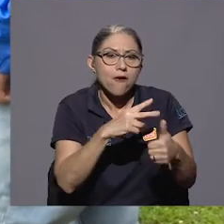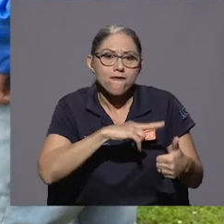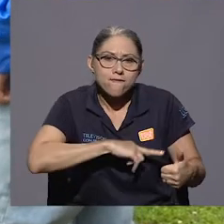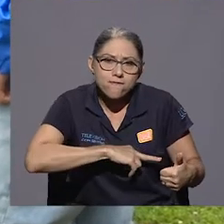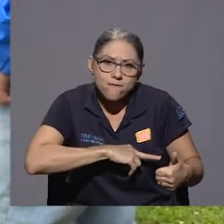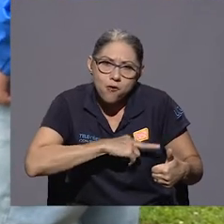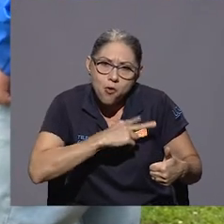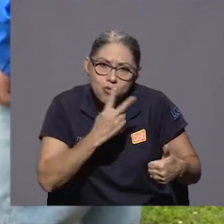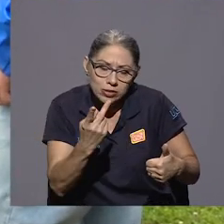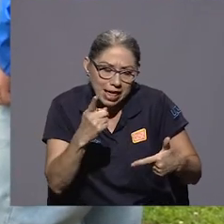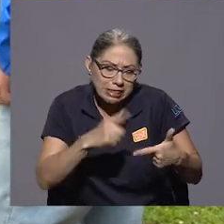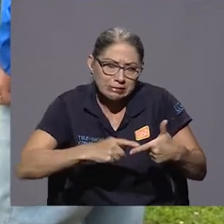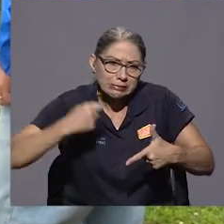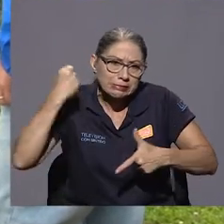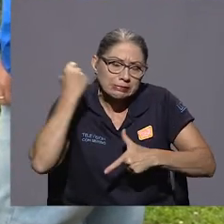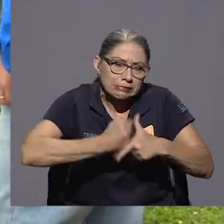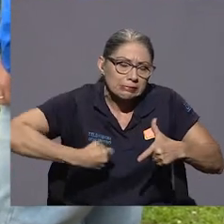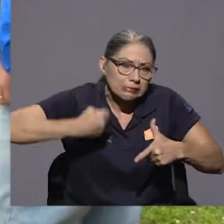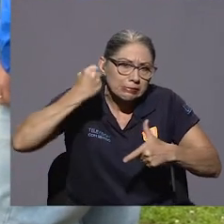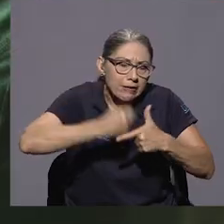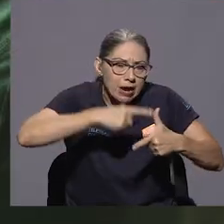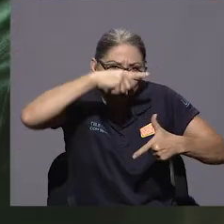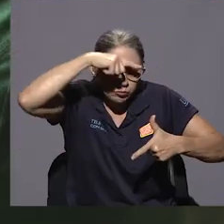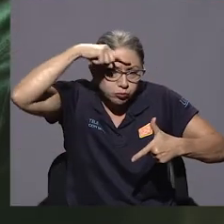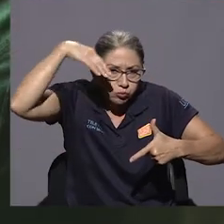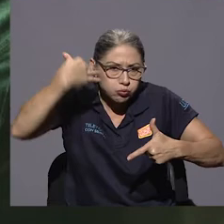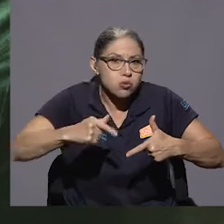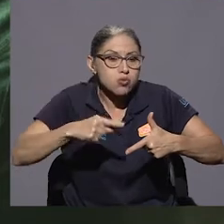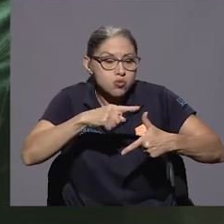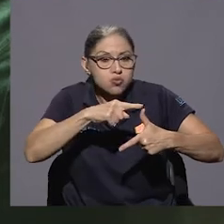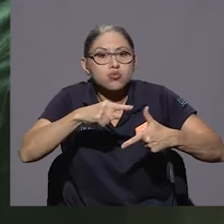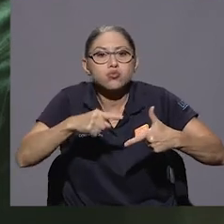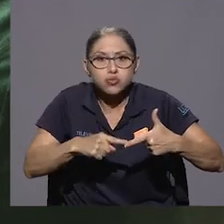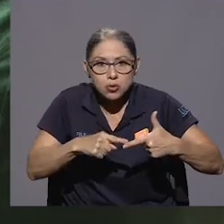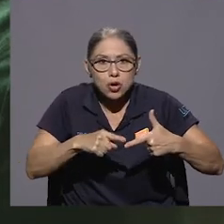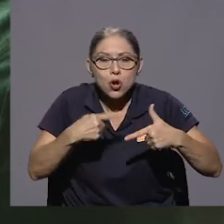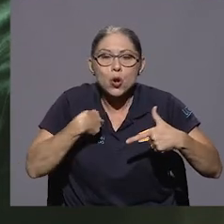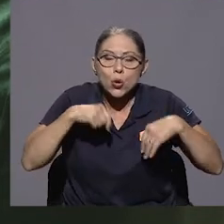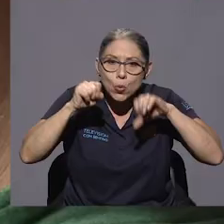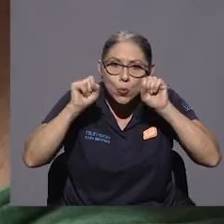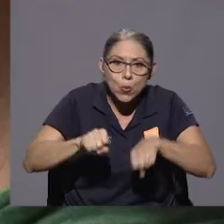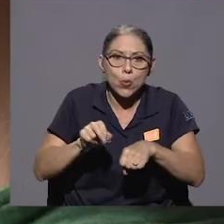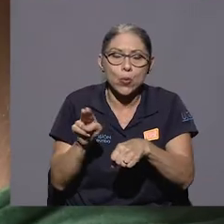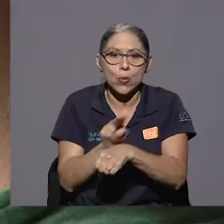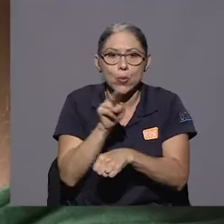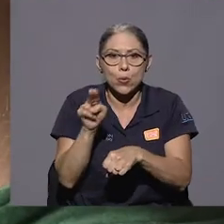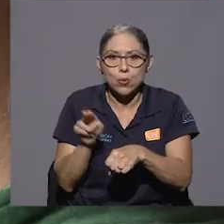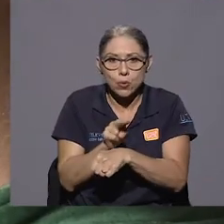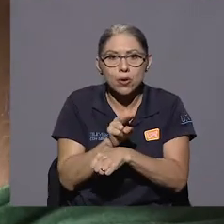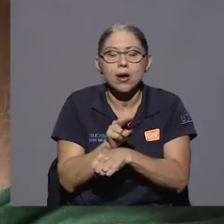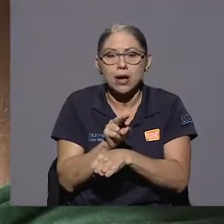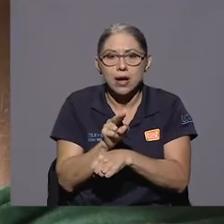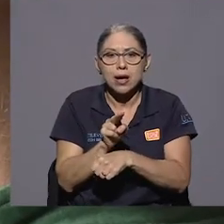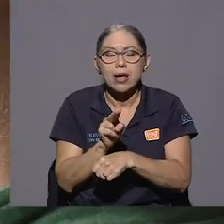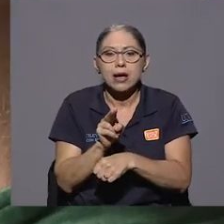Voluntad y trabajo duro es lo único que uno puede utilizar